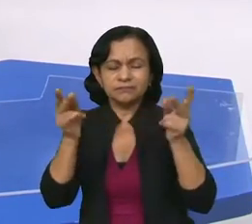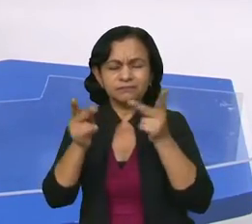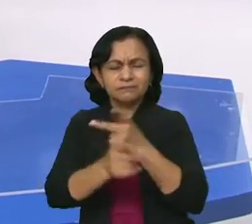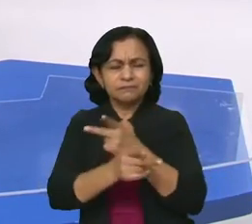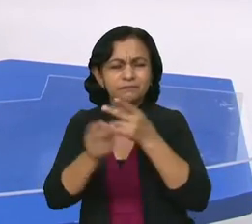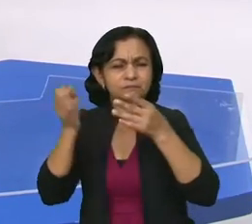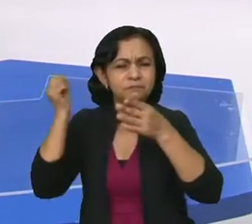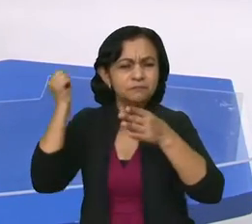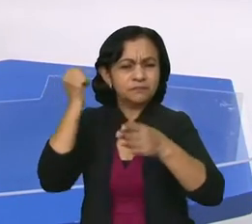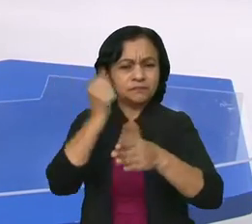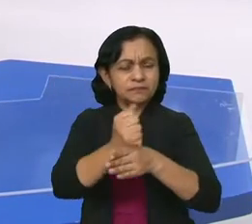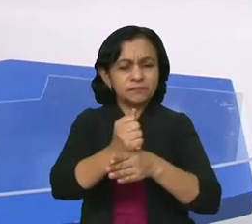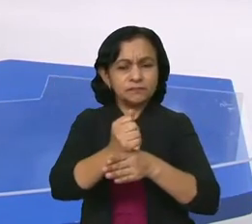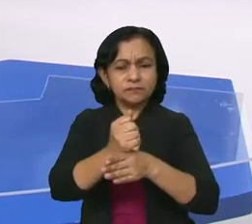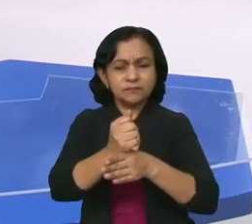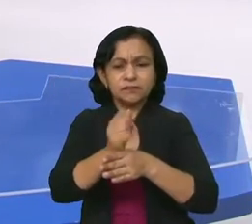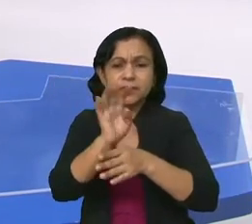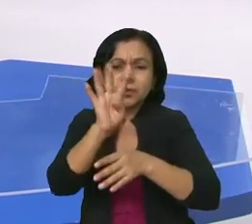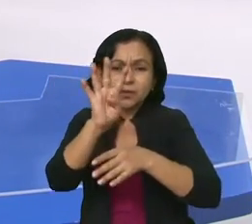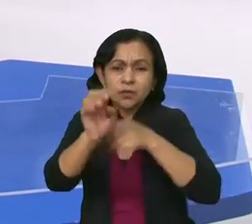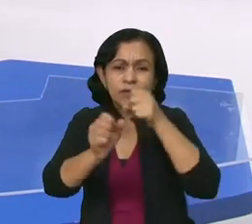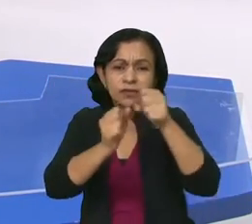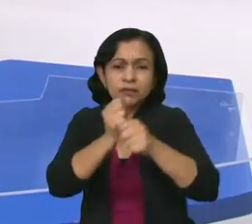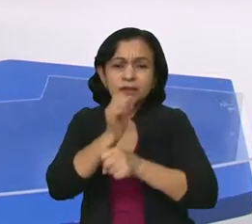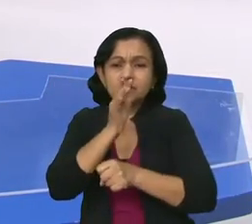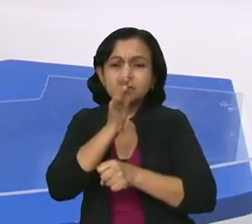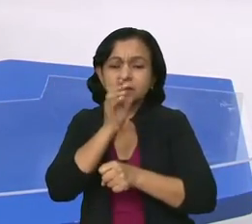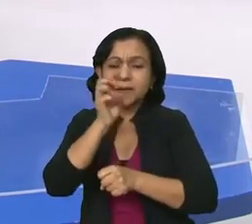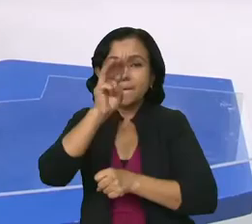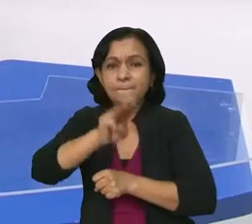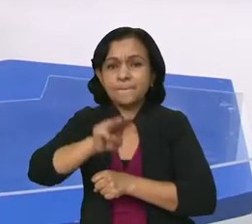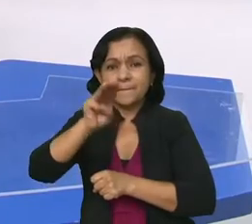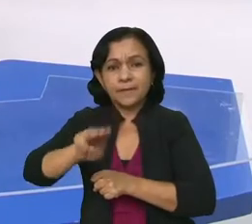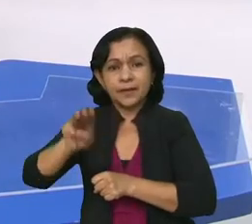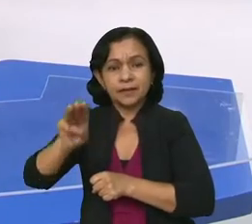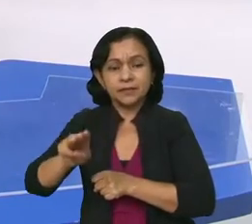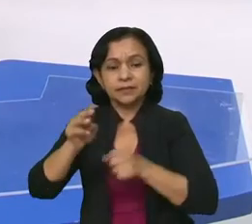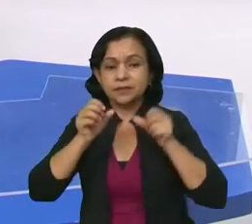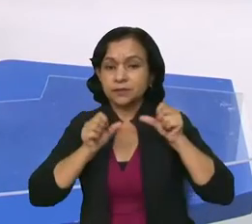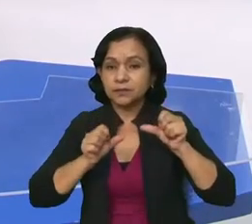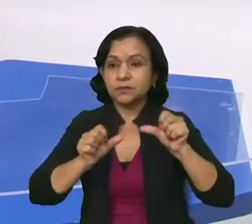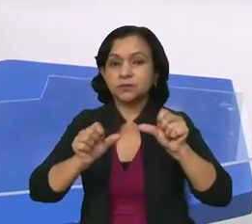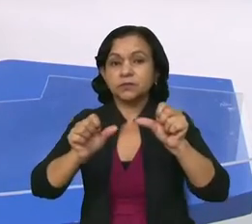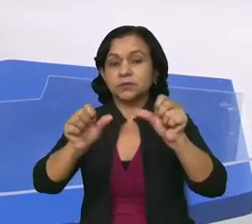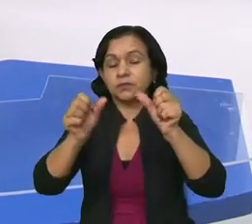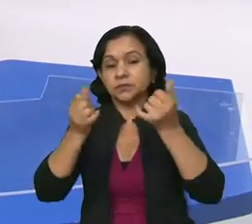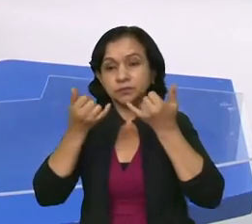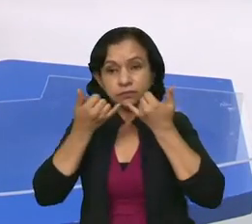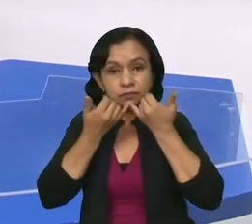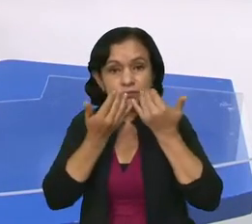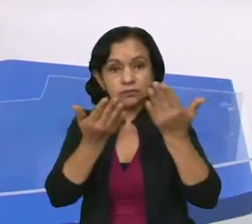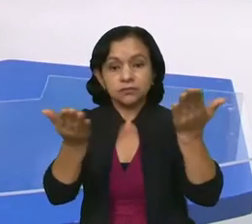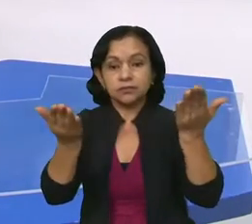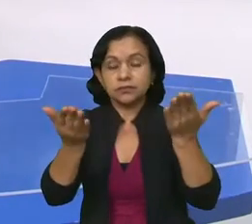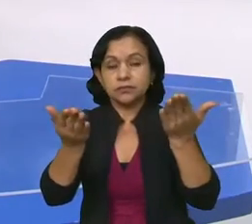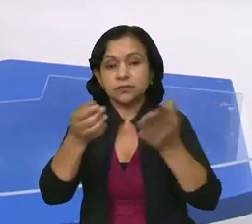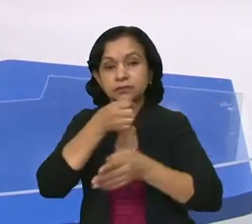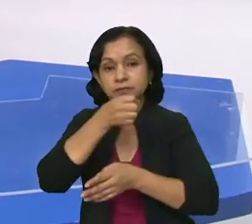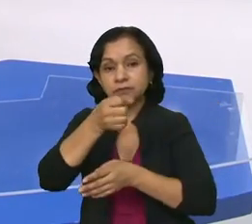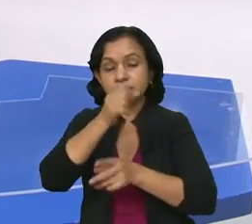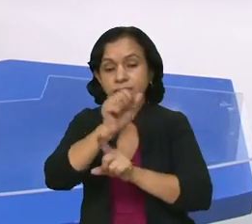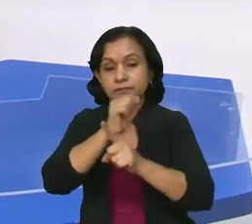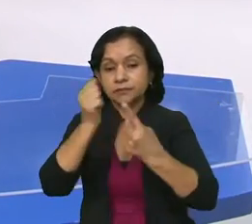crimen cometido contra una niña de 4 años en Matagalpa. Nosotros continuamos con más informaciones en esta edición de